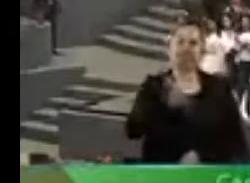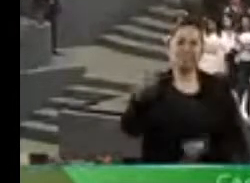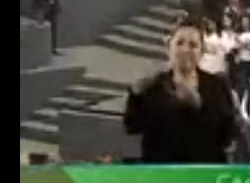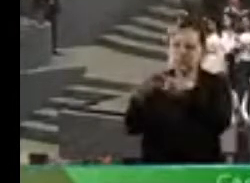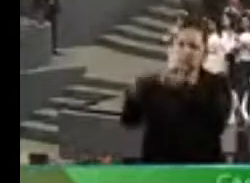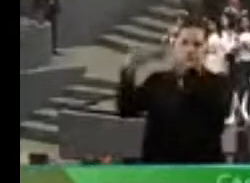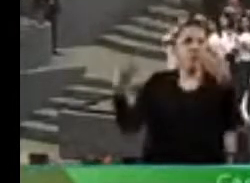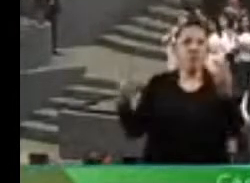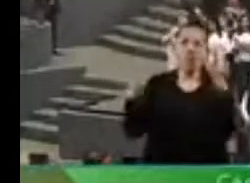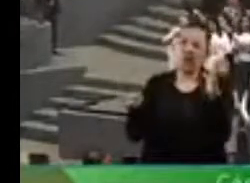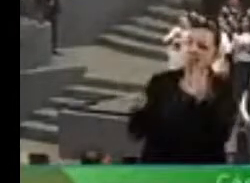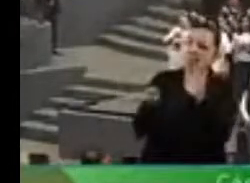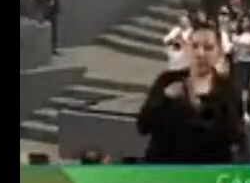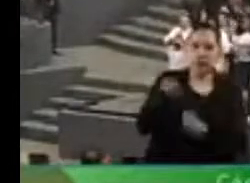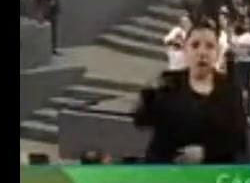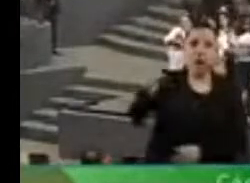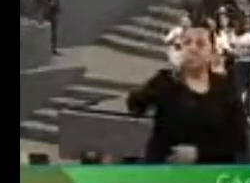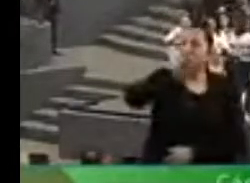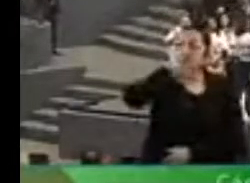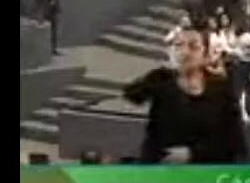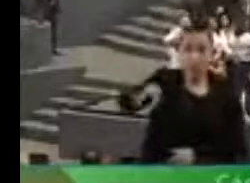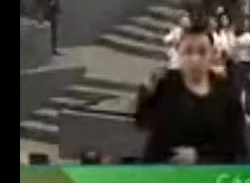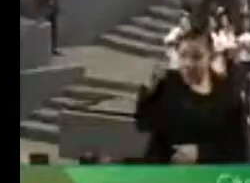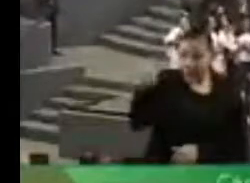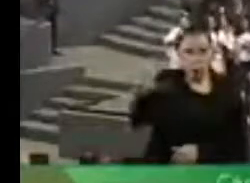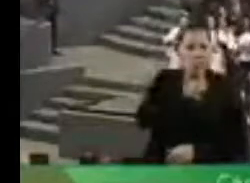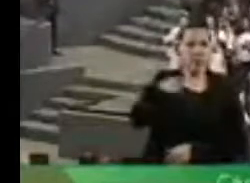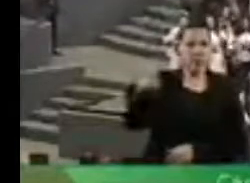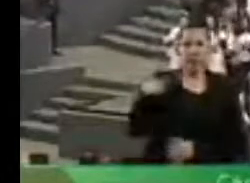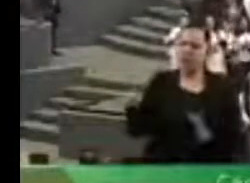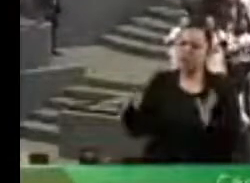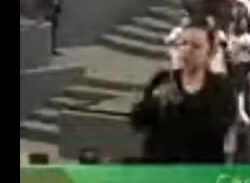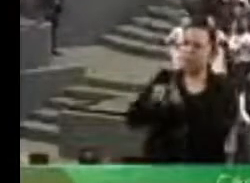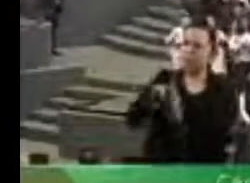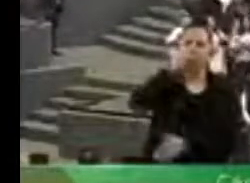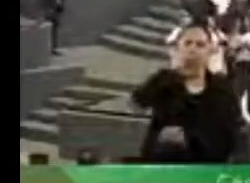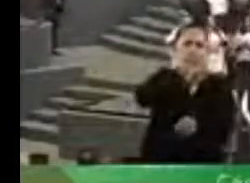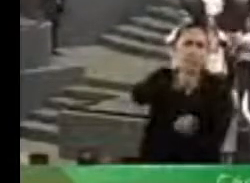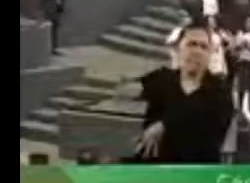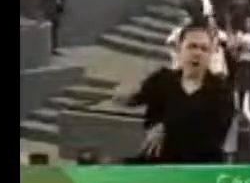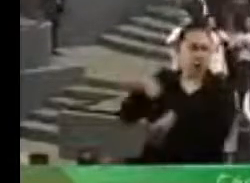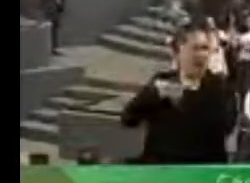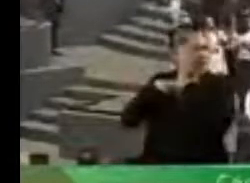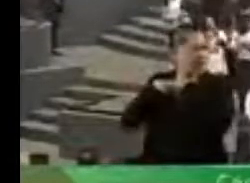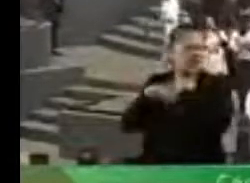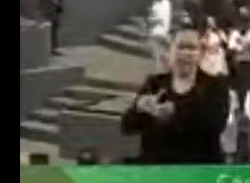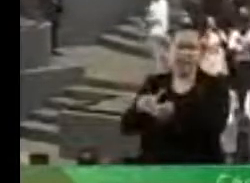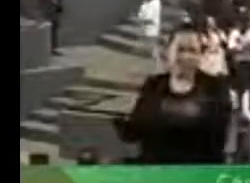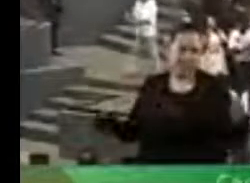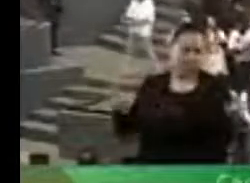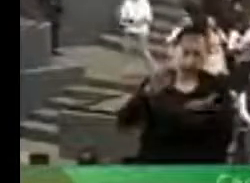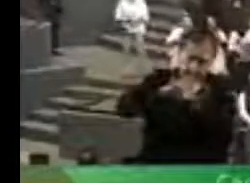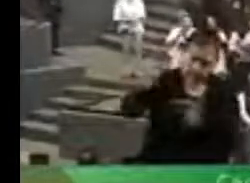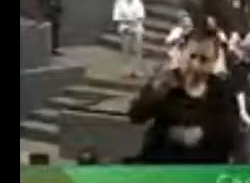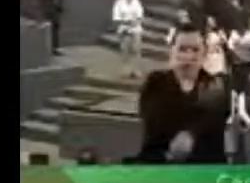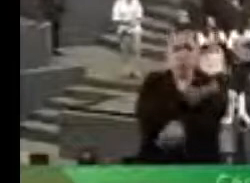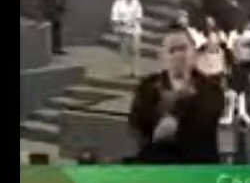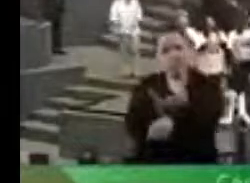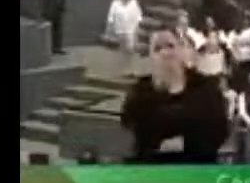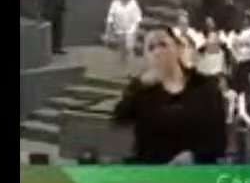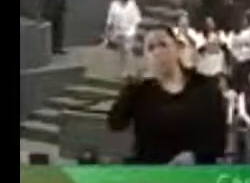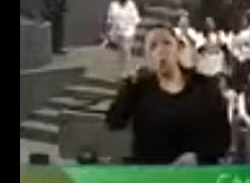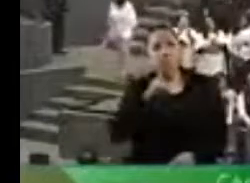nunca debieron salir. Muchas gracias por su atención, compañeras y compañeros. ¡Larga vida al pueblo de